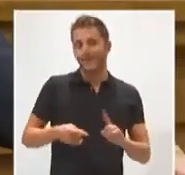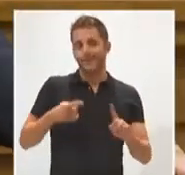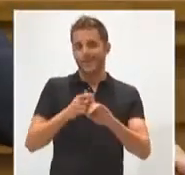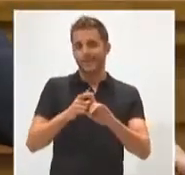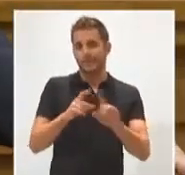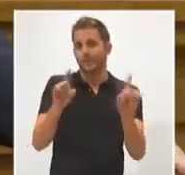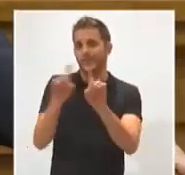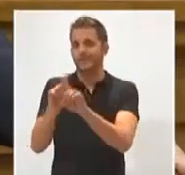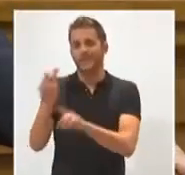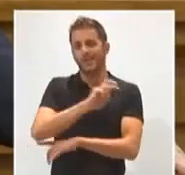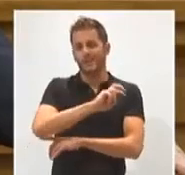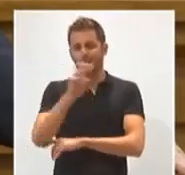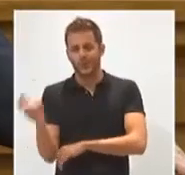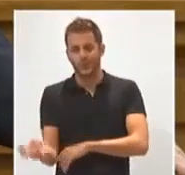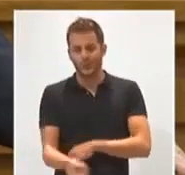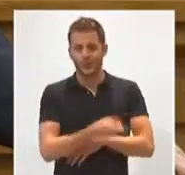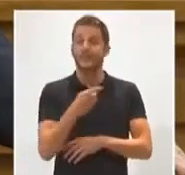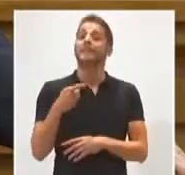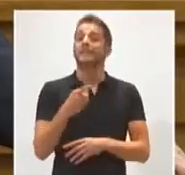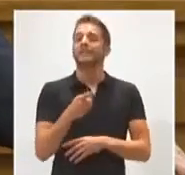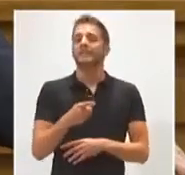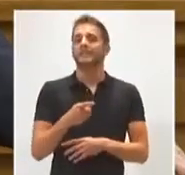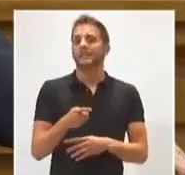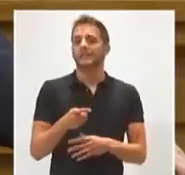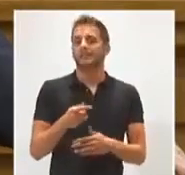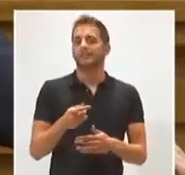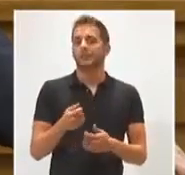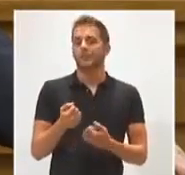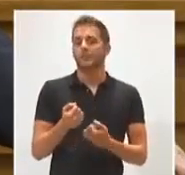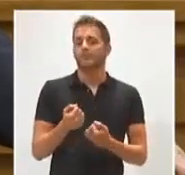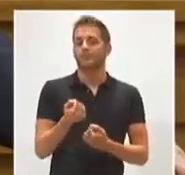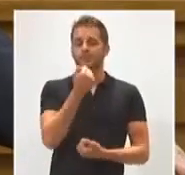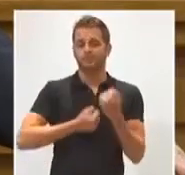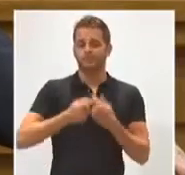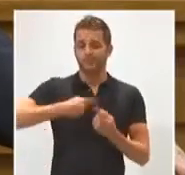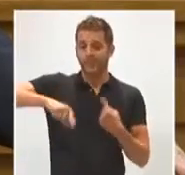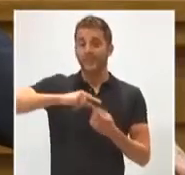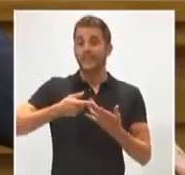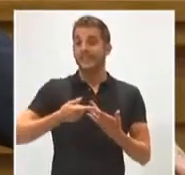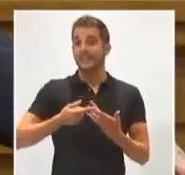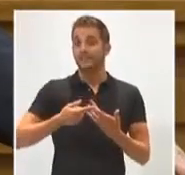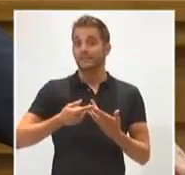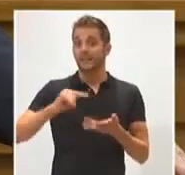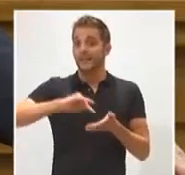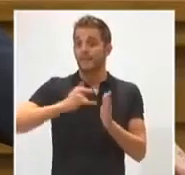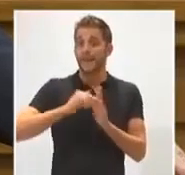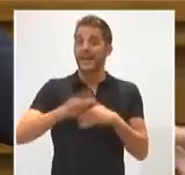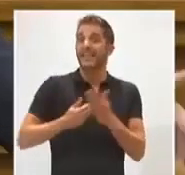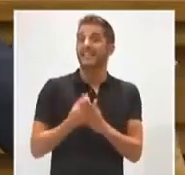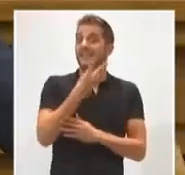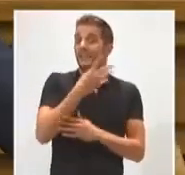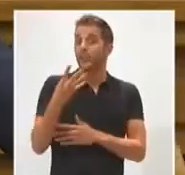esto es muy importante este factor tractor esta rueda que se mueve pero es que fíjense que el nuevo plan hasta el 24 va a suponer